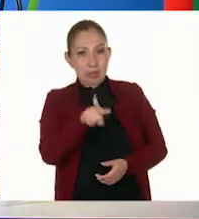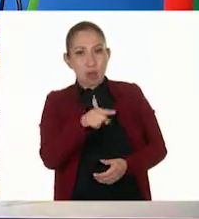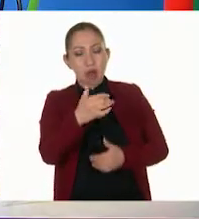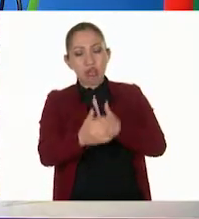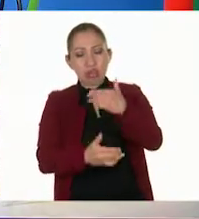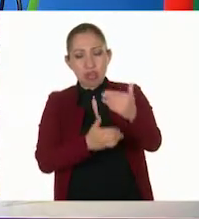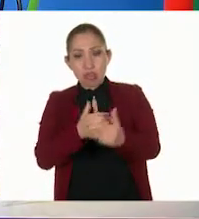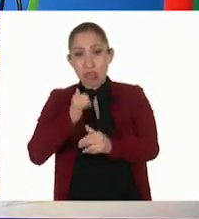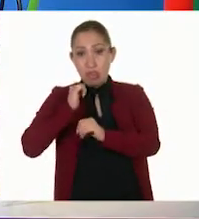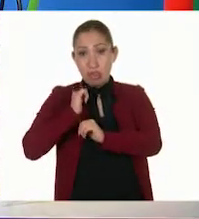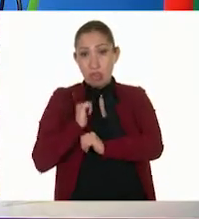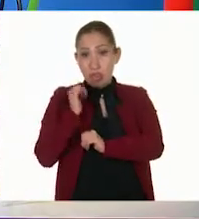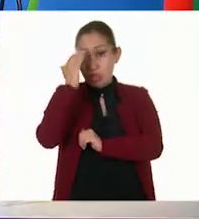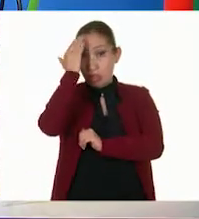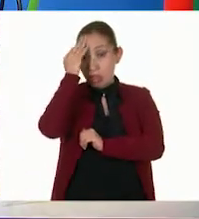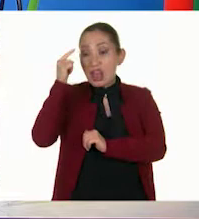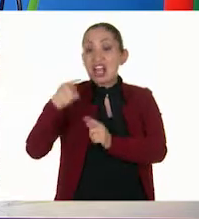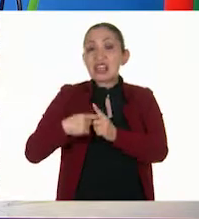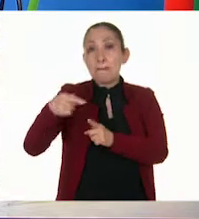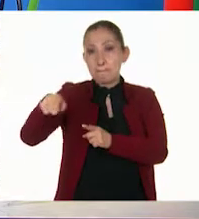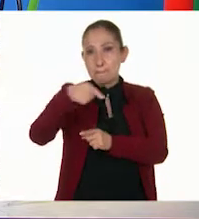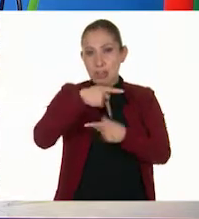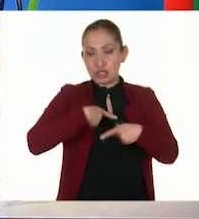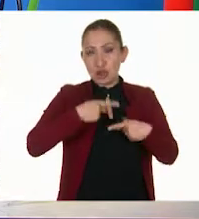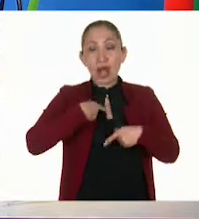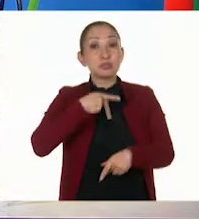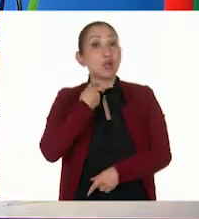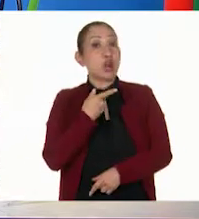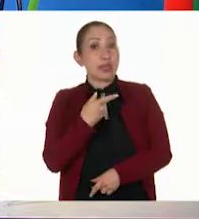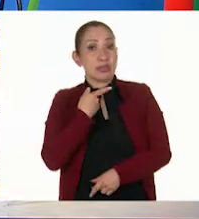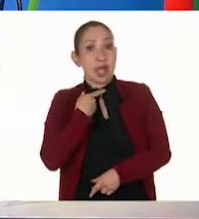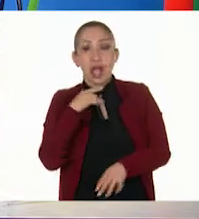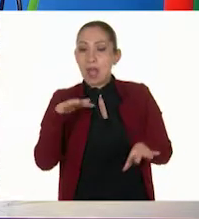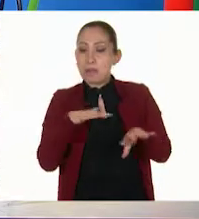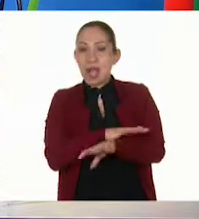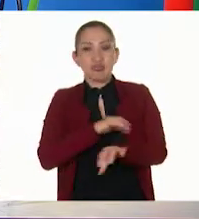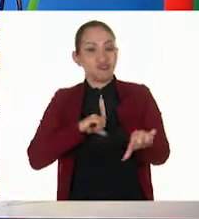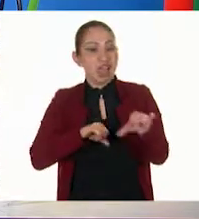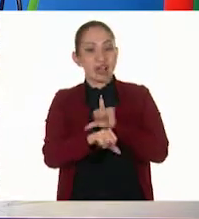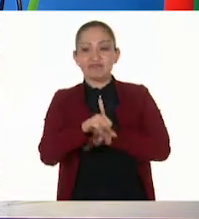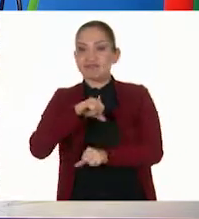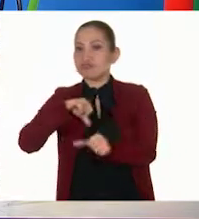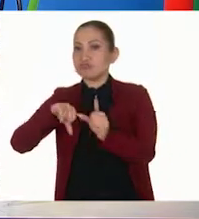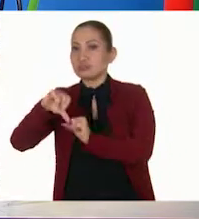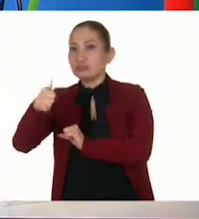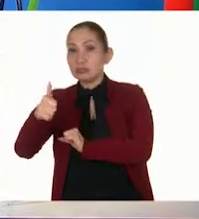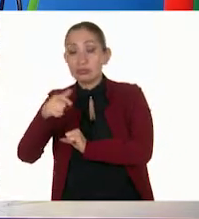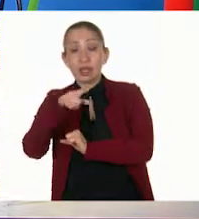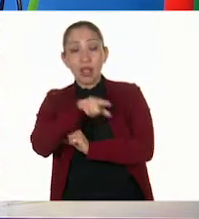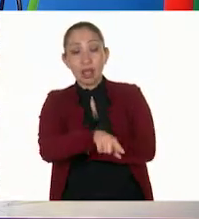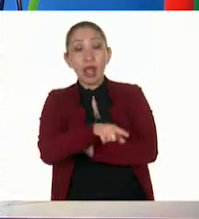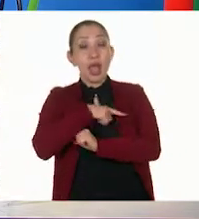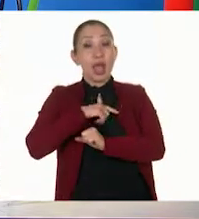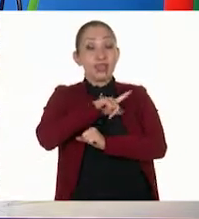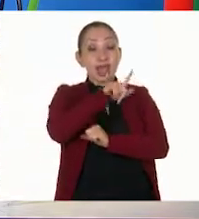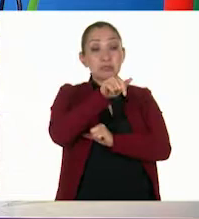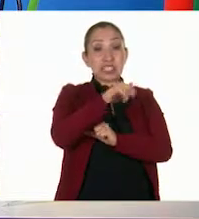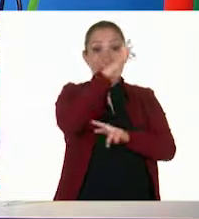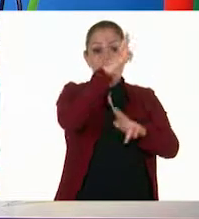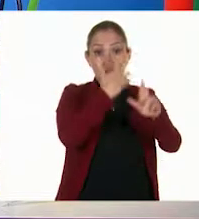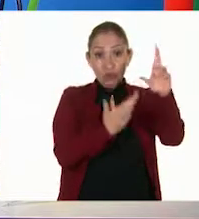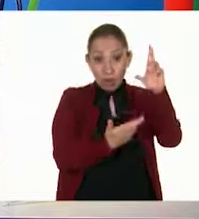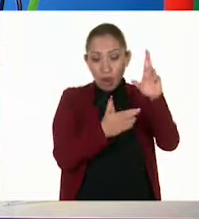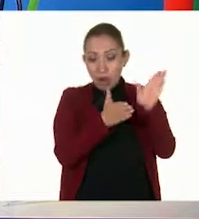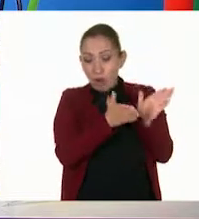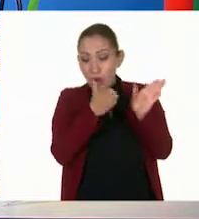proceso, las figuras de autoridad política también empezarían a cambiar, de tal forma que la posrevolución es un periodo en el que